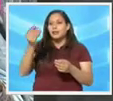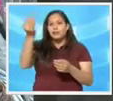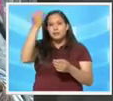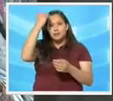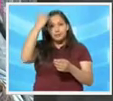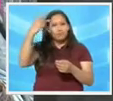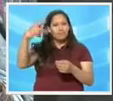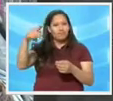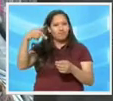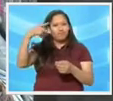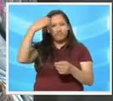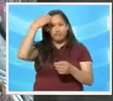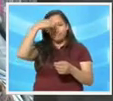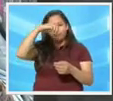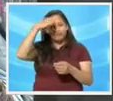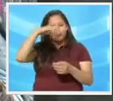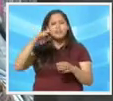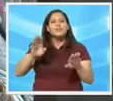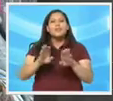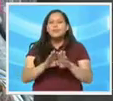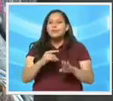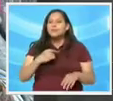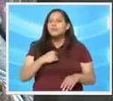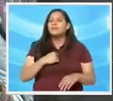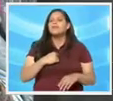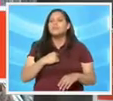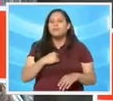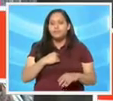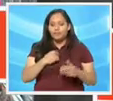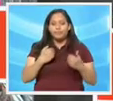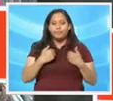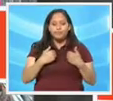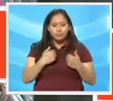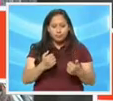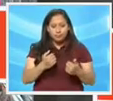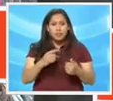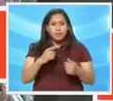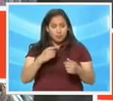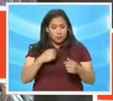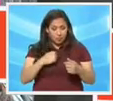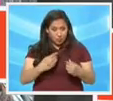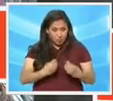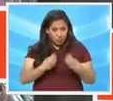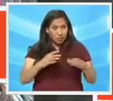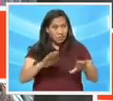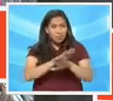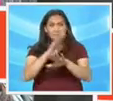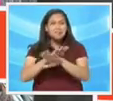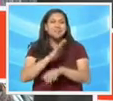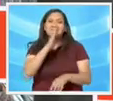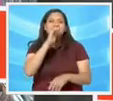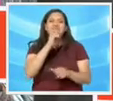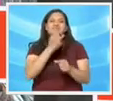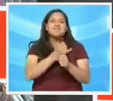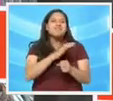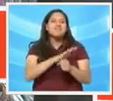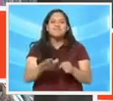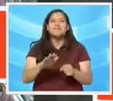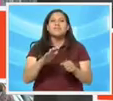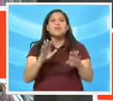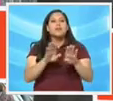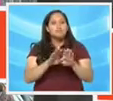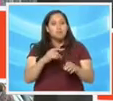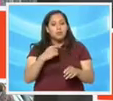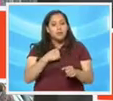sabiduría de ser conscientes de que nada cambiaremos en nuestro país si no somos